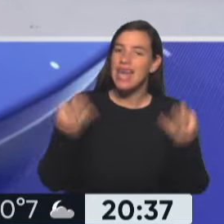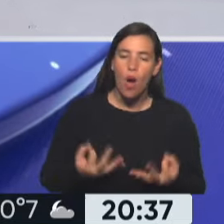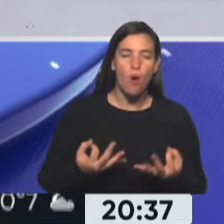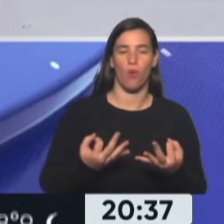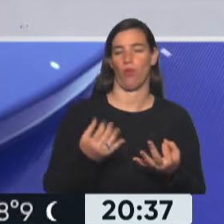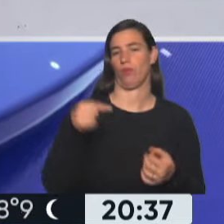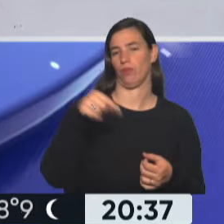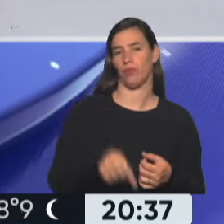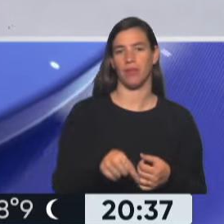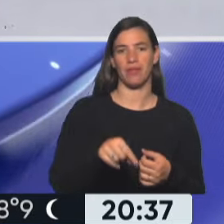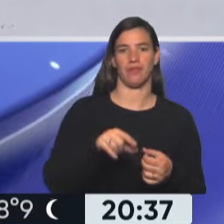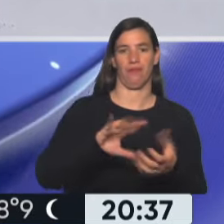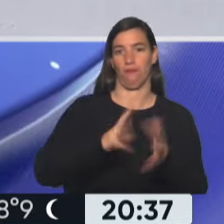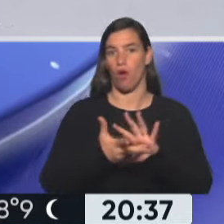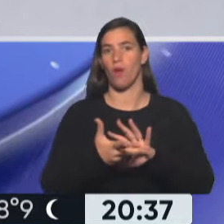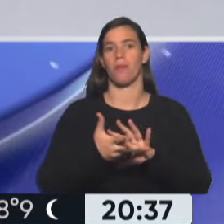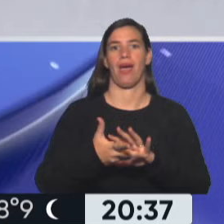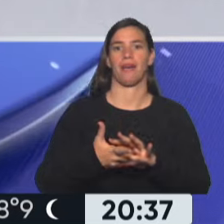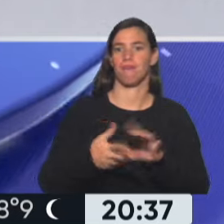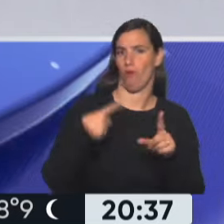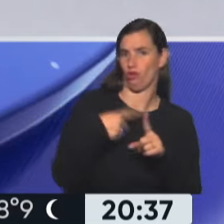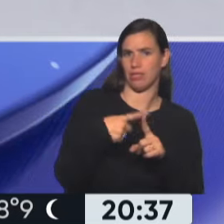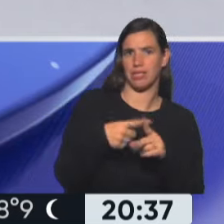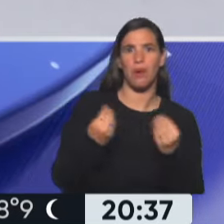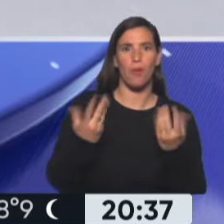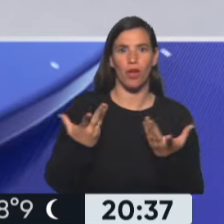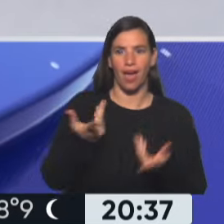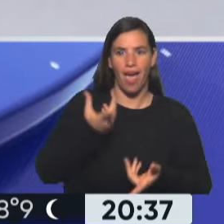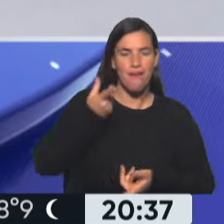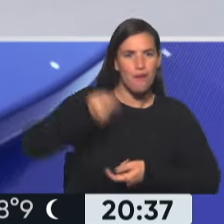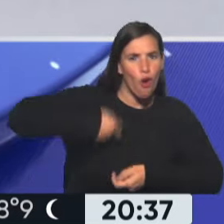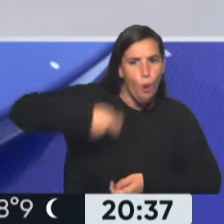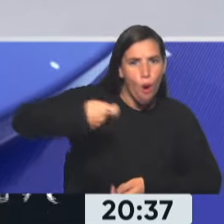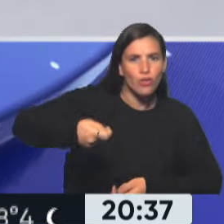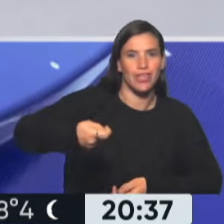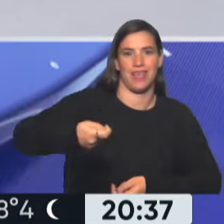positivo, que es que el financiamiento se vuelve más barato para los argentinos.